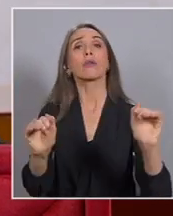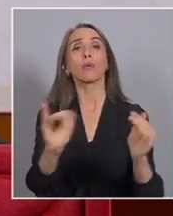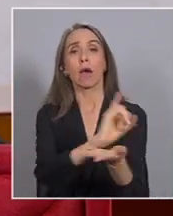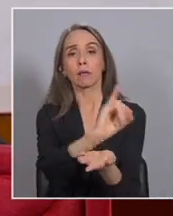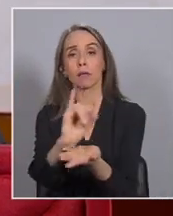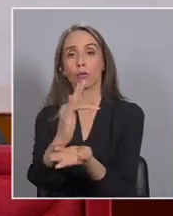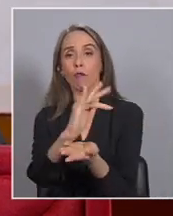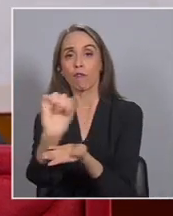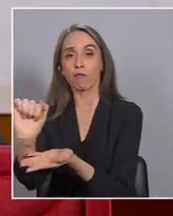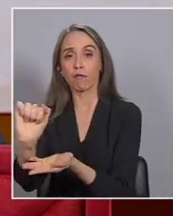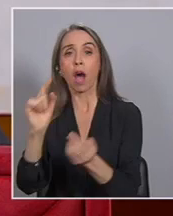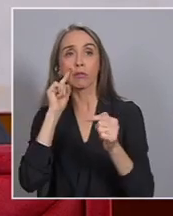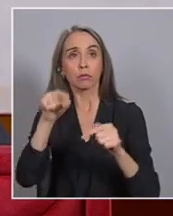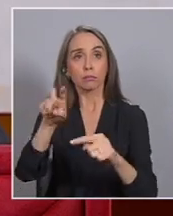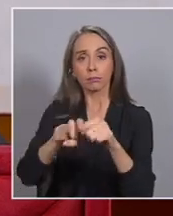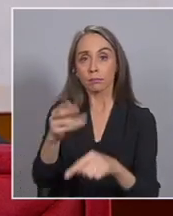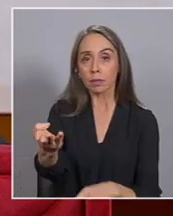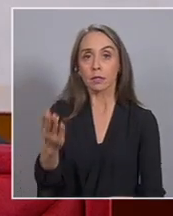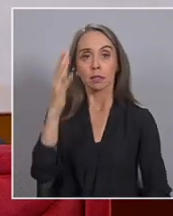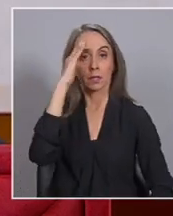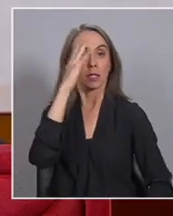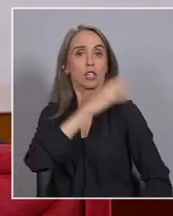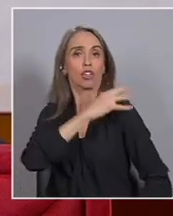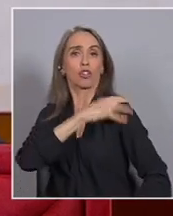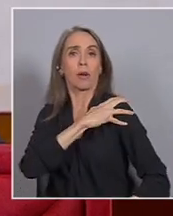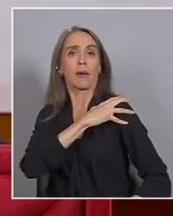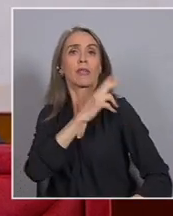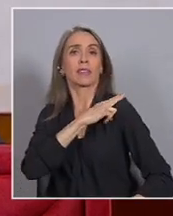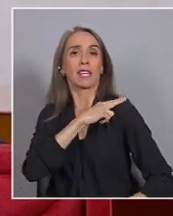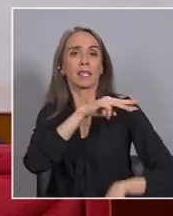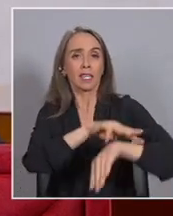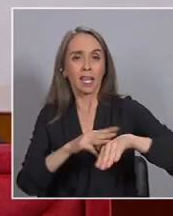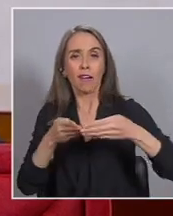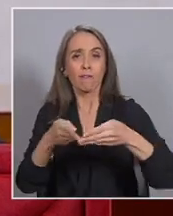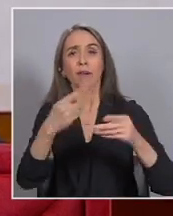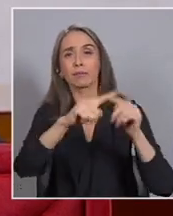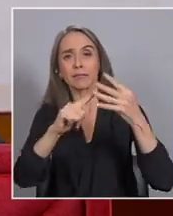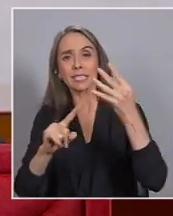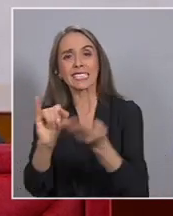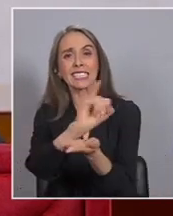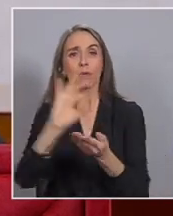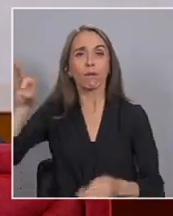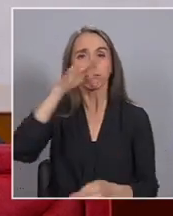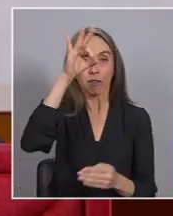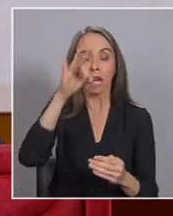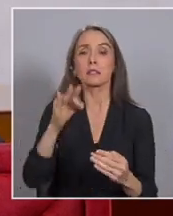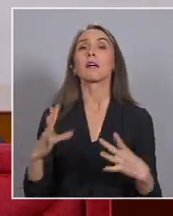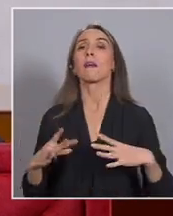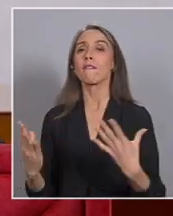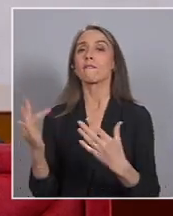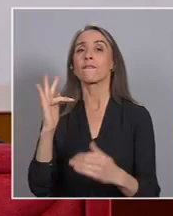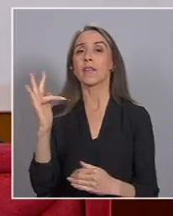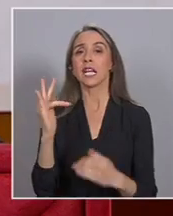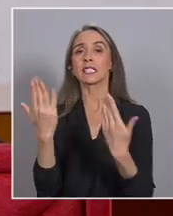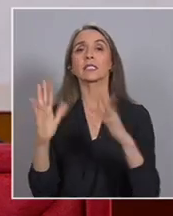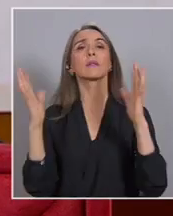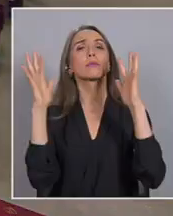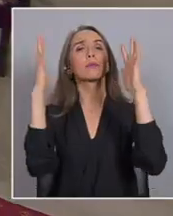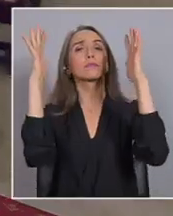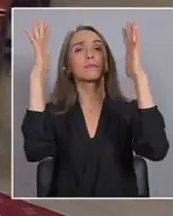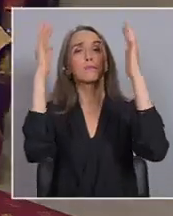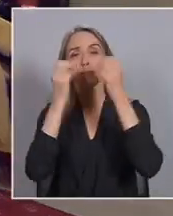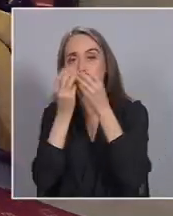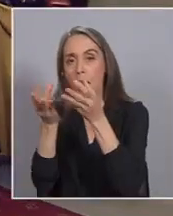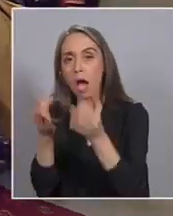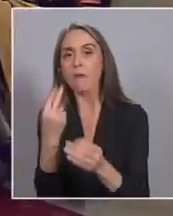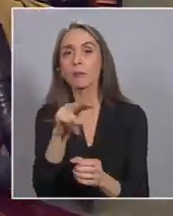Armadas, aquí presentes mediante sus comandantes en jefe, a quienes felicito sinceramente por su labor.